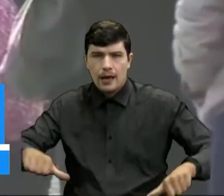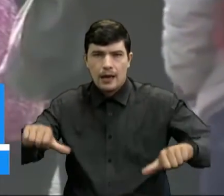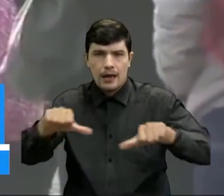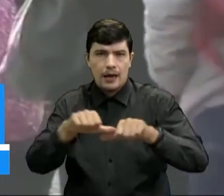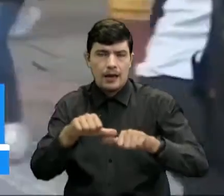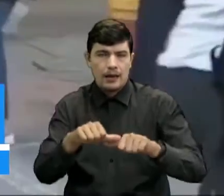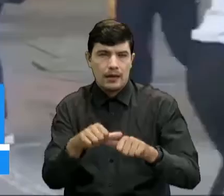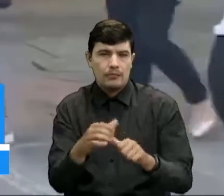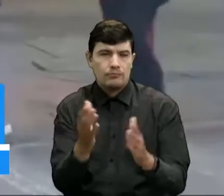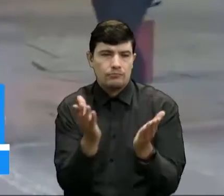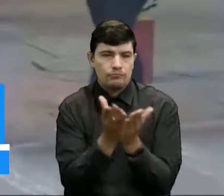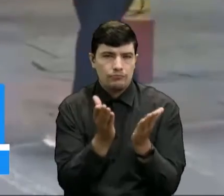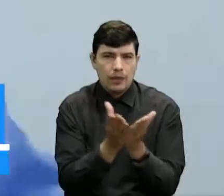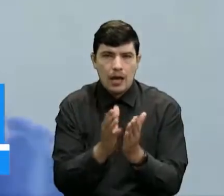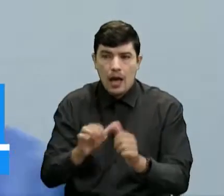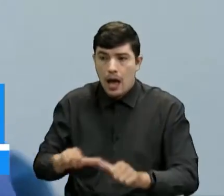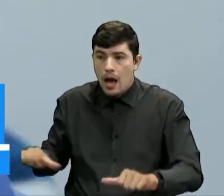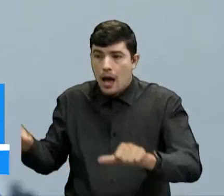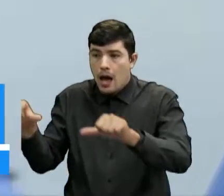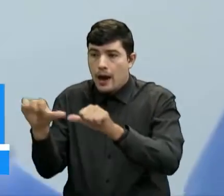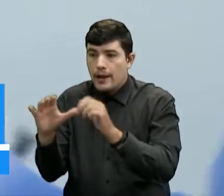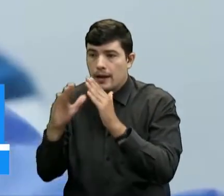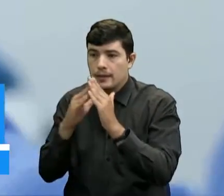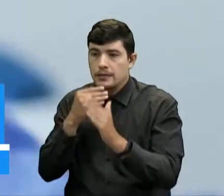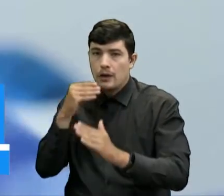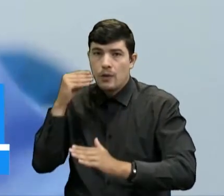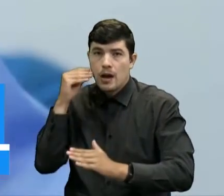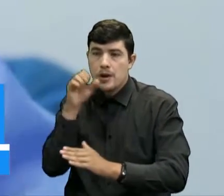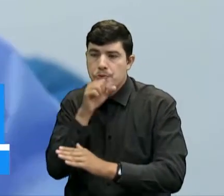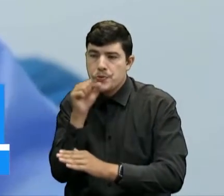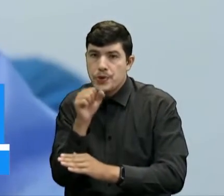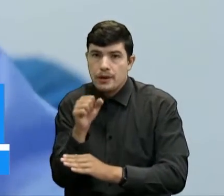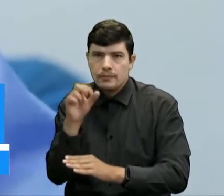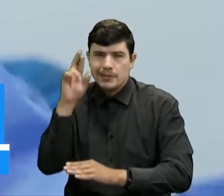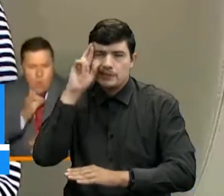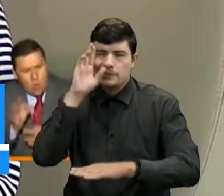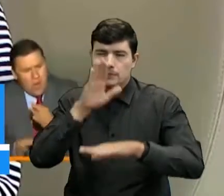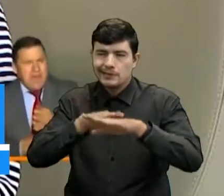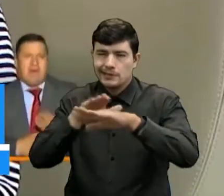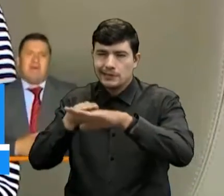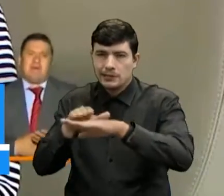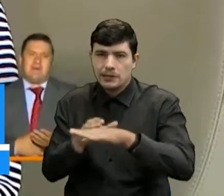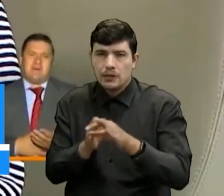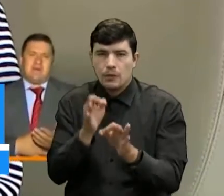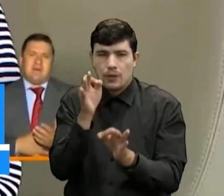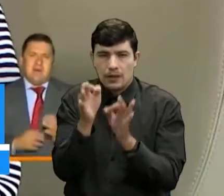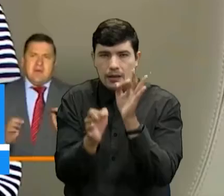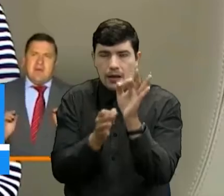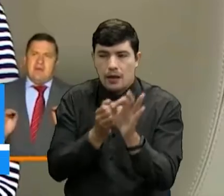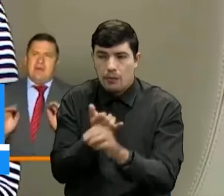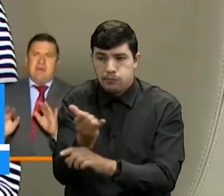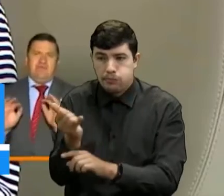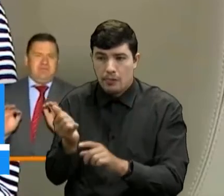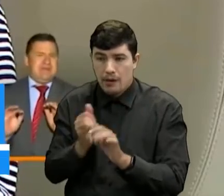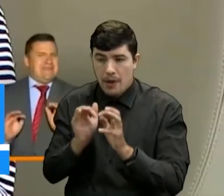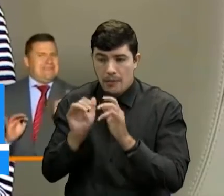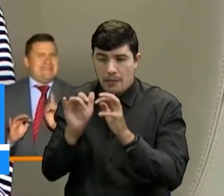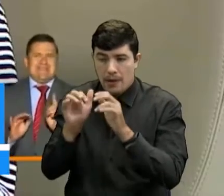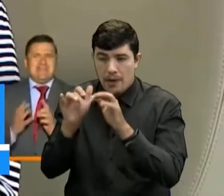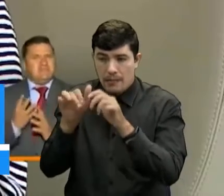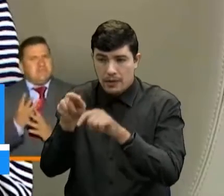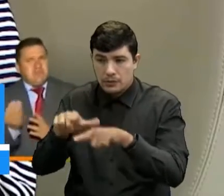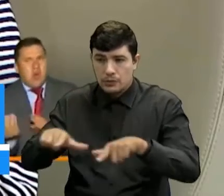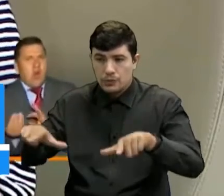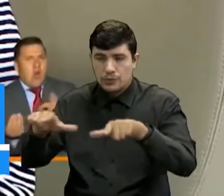que cuidan a mayores, lo que nos llama una mayor atención a tener cuidado en esos conglomerados, poder